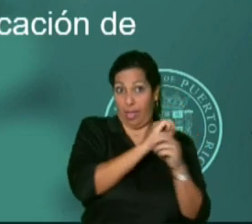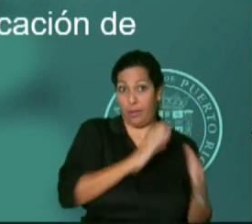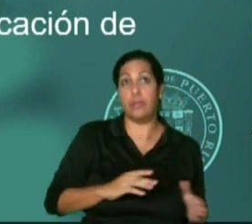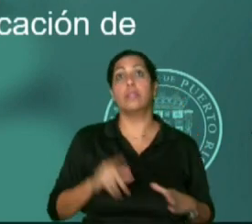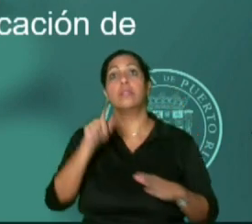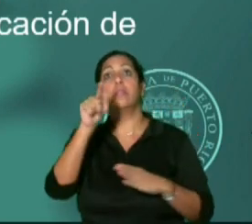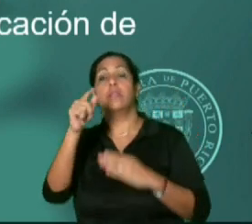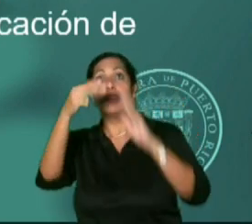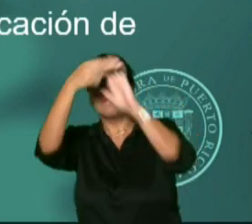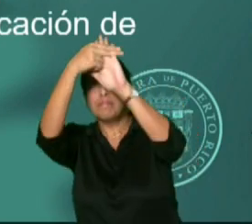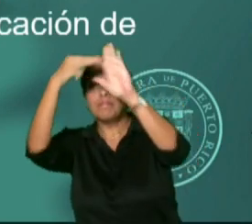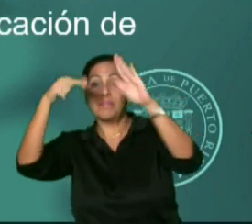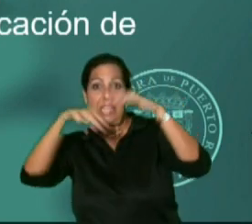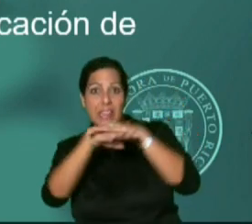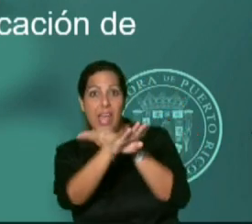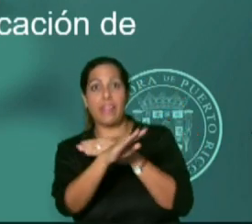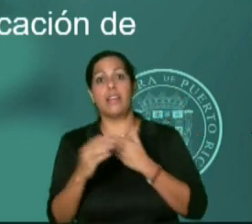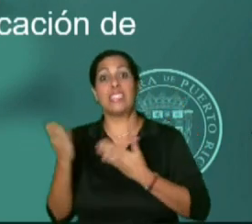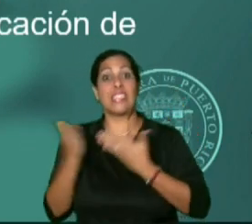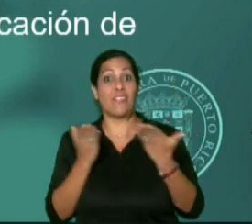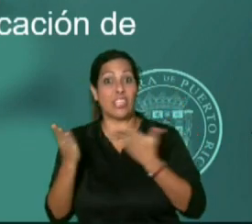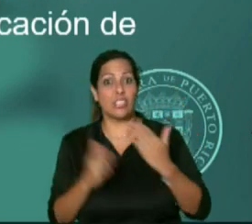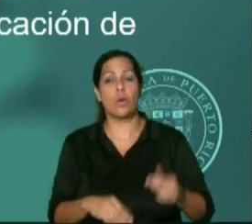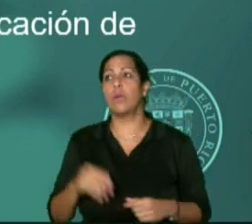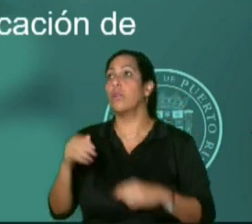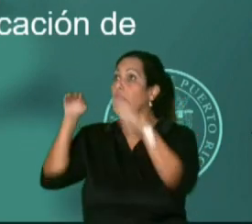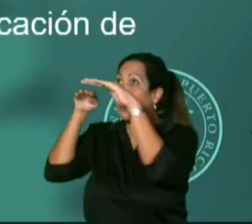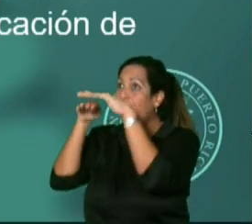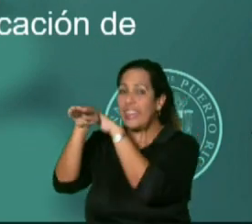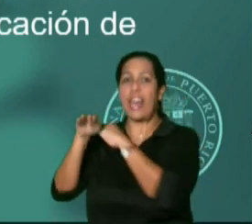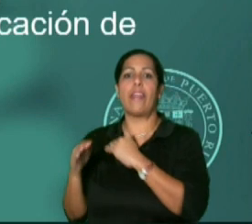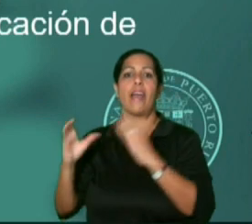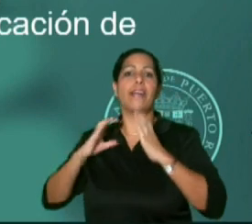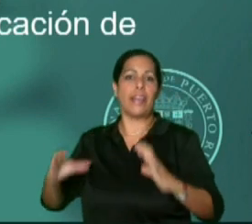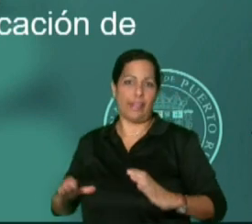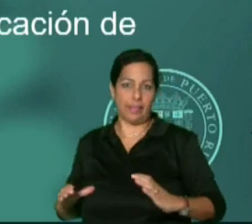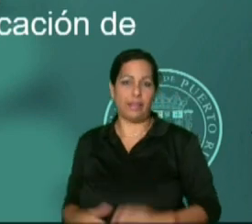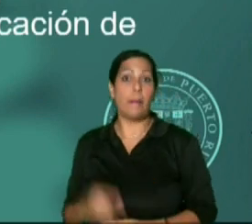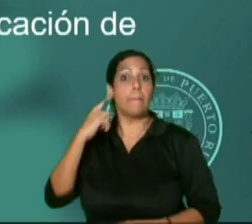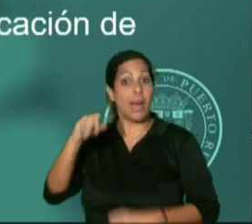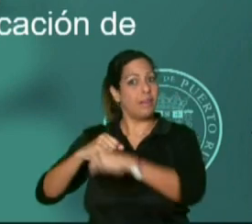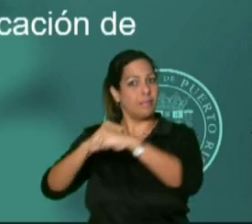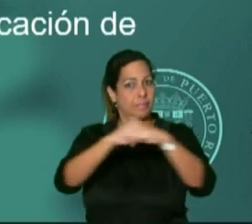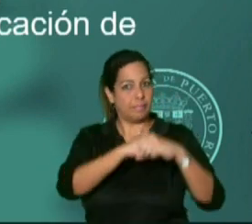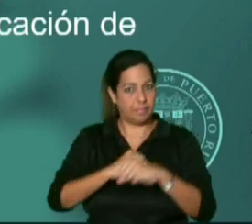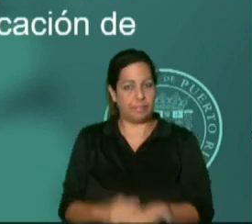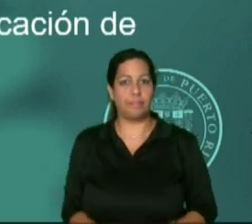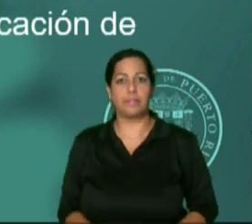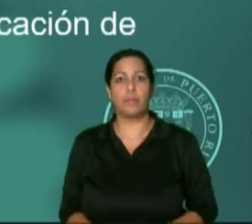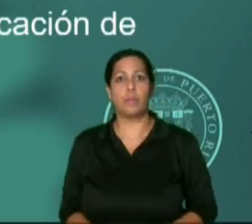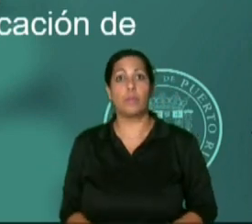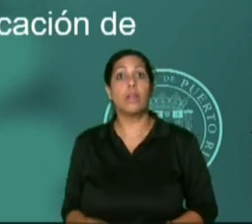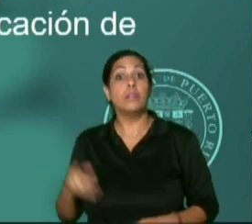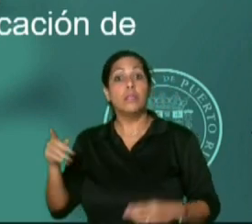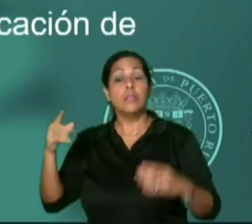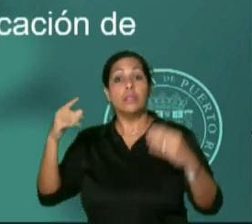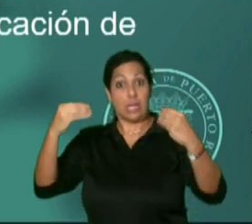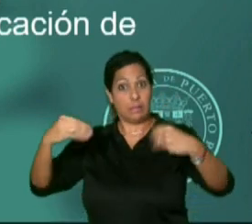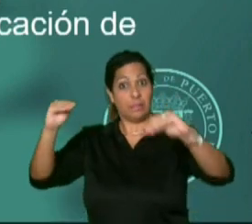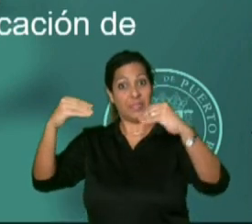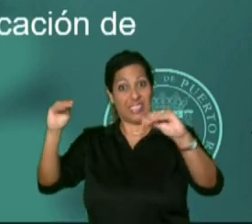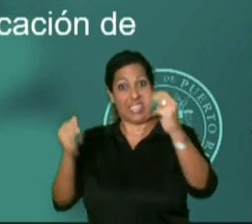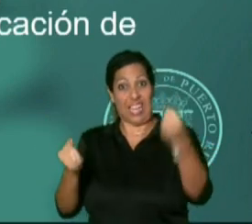clientes para salvaguardar la salud y la seguridad de todos. Los concesionarios de ventas de vehículos podrán operar de lunes